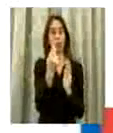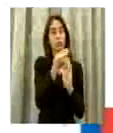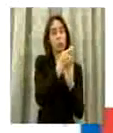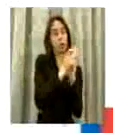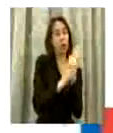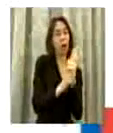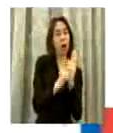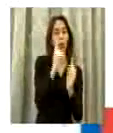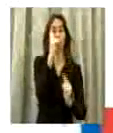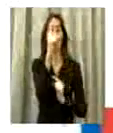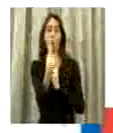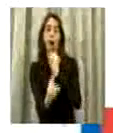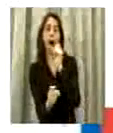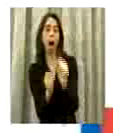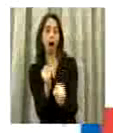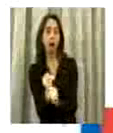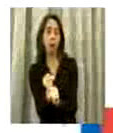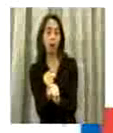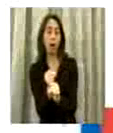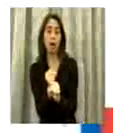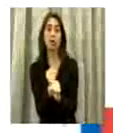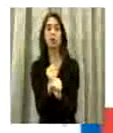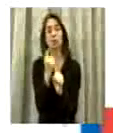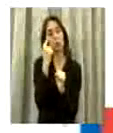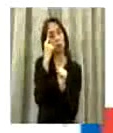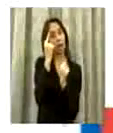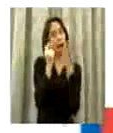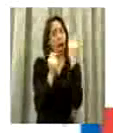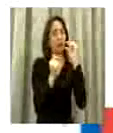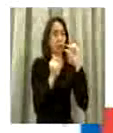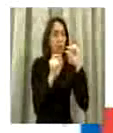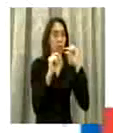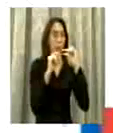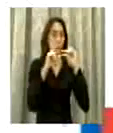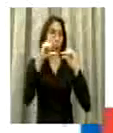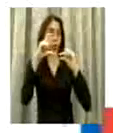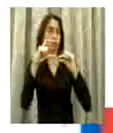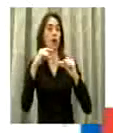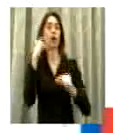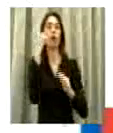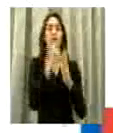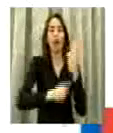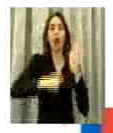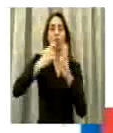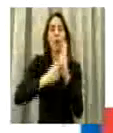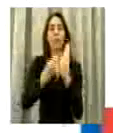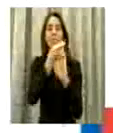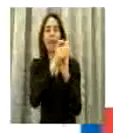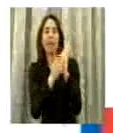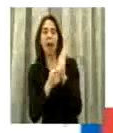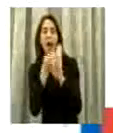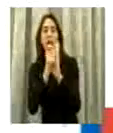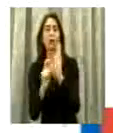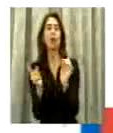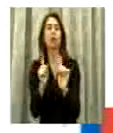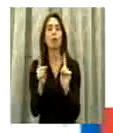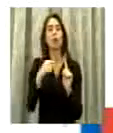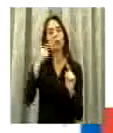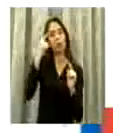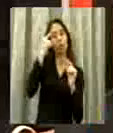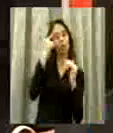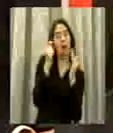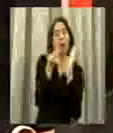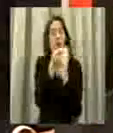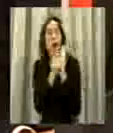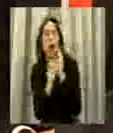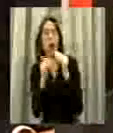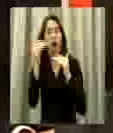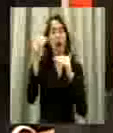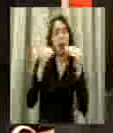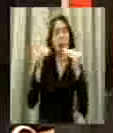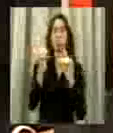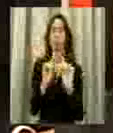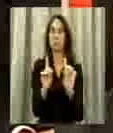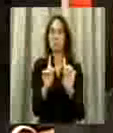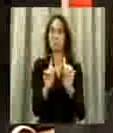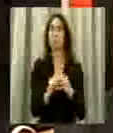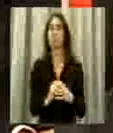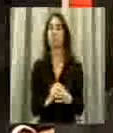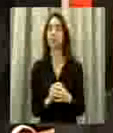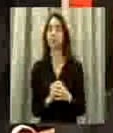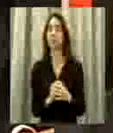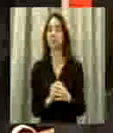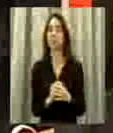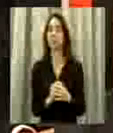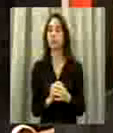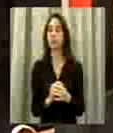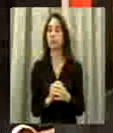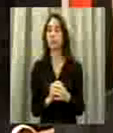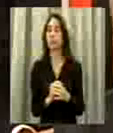anual, hemos aumentado la proyección. Nosotros no hacemos proyecciones todos los meses porque no estamos en el negocio de proyectar, pero